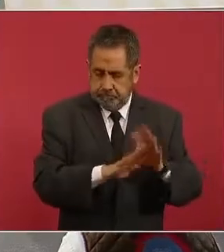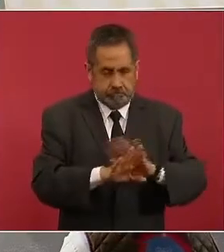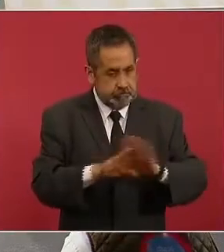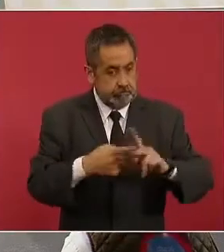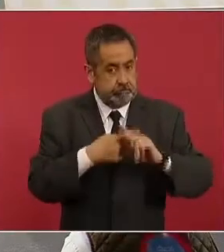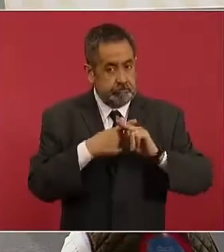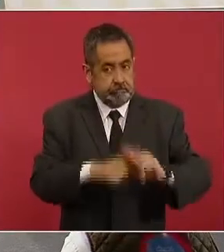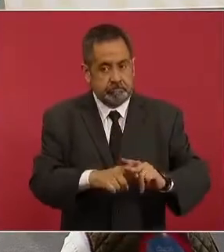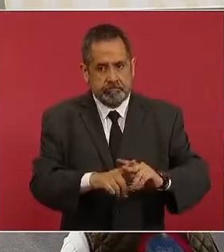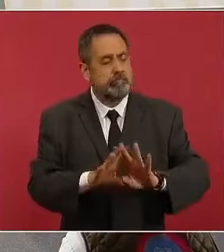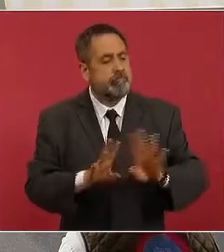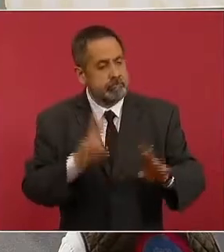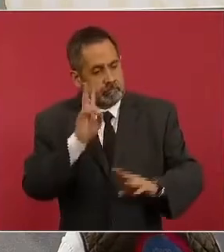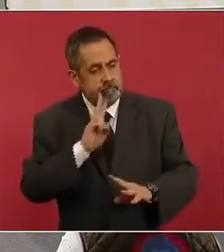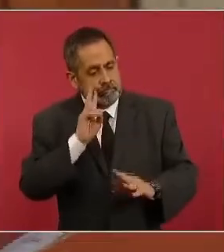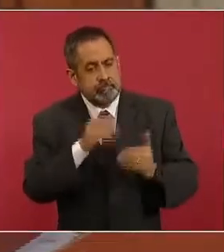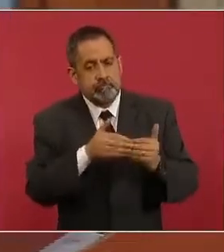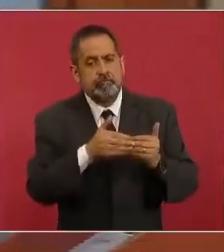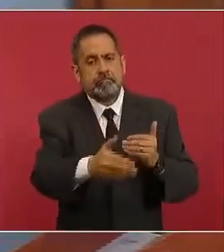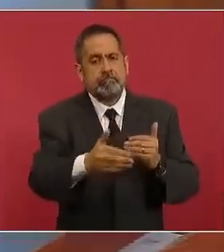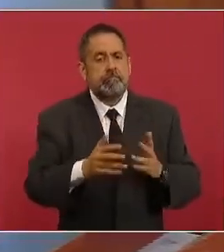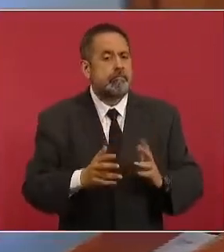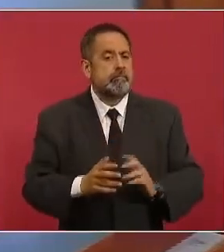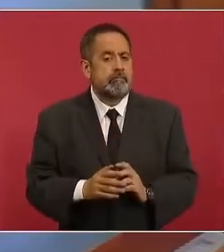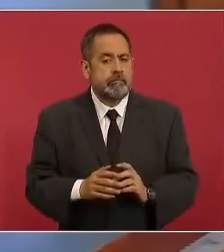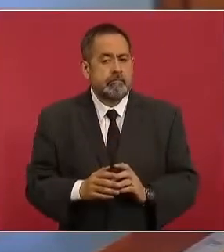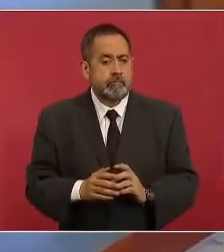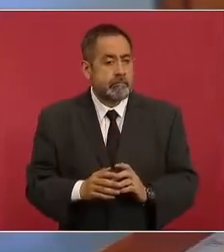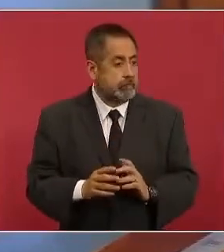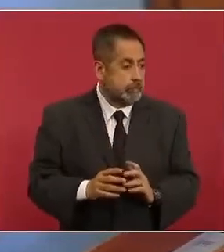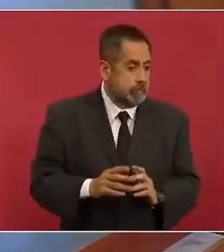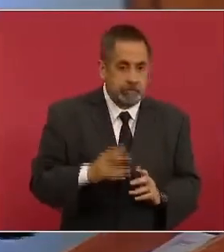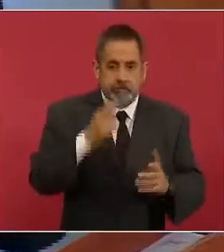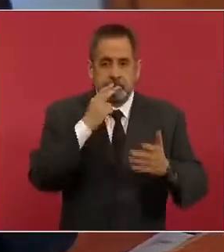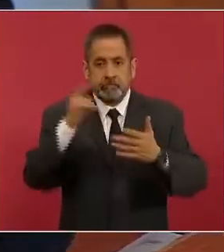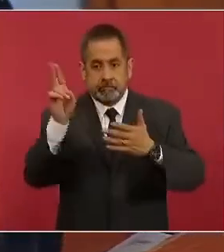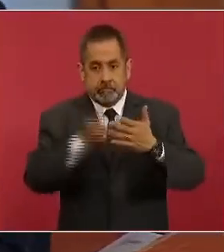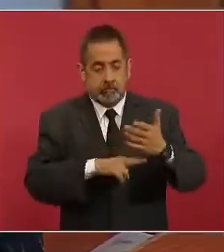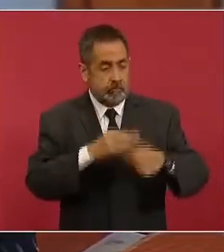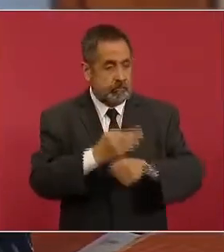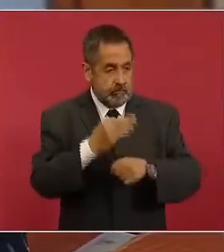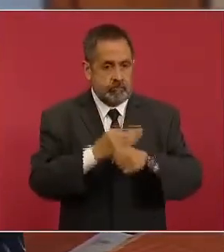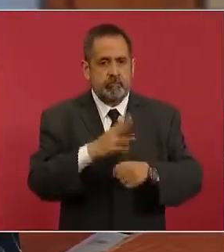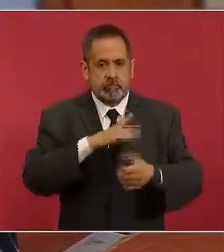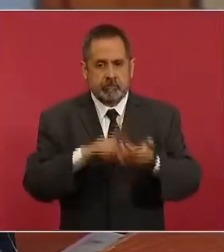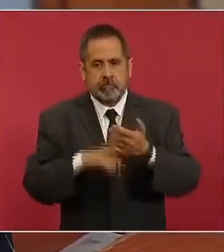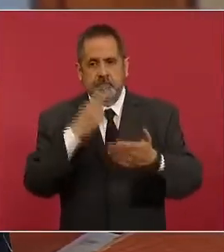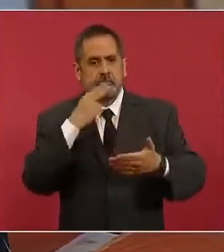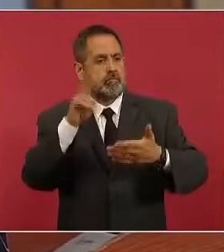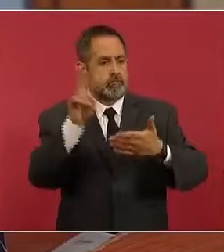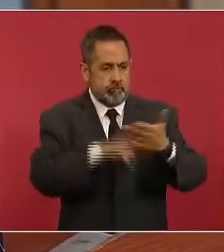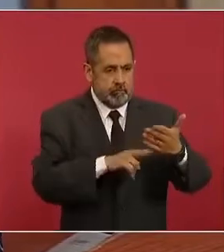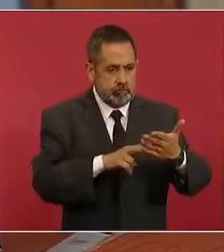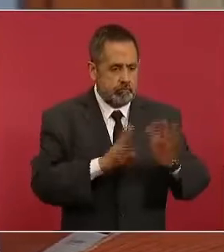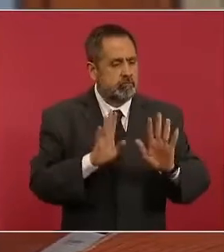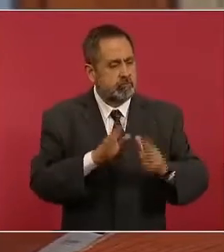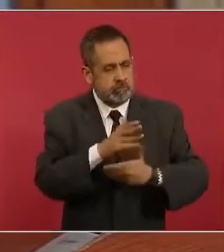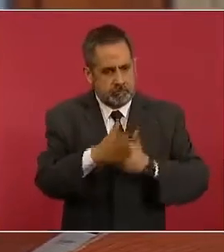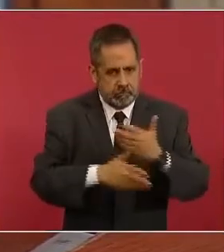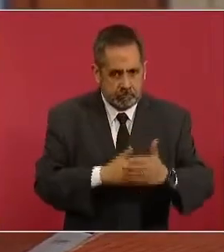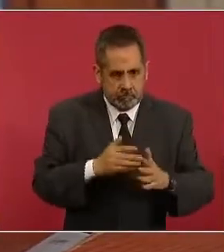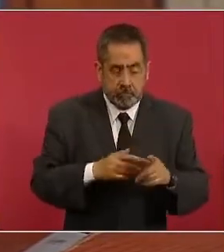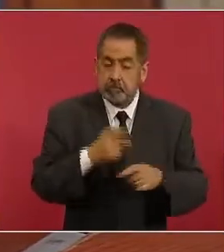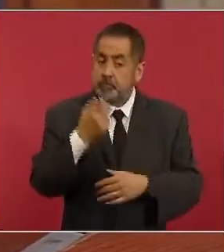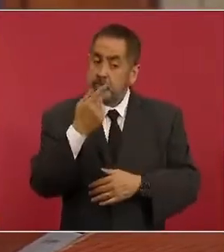y se levantarán las clausuras existentes como gesto de buena voluntad.